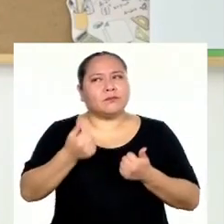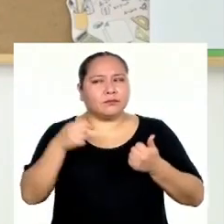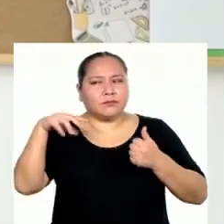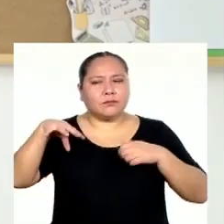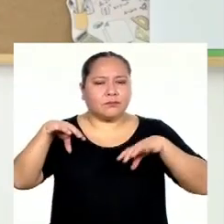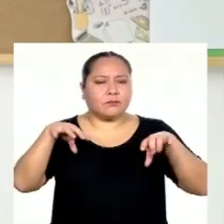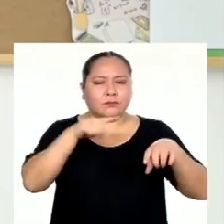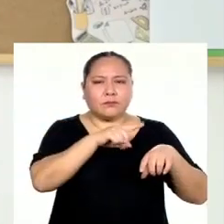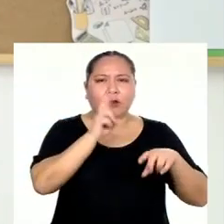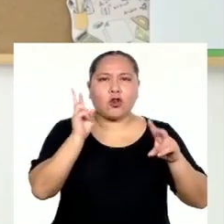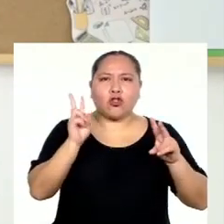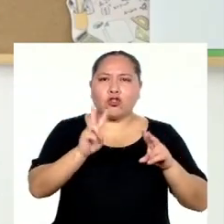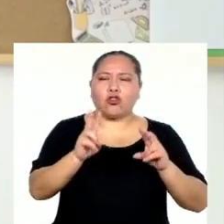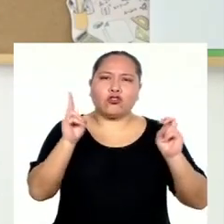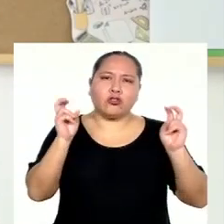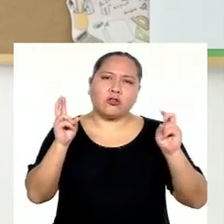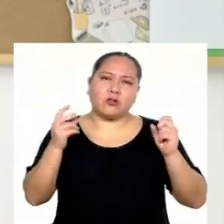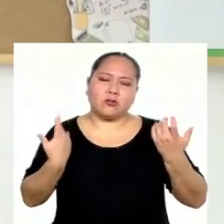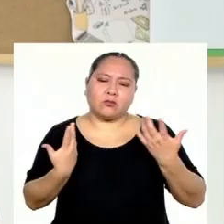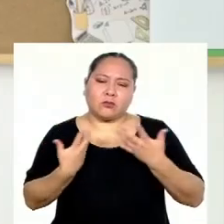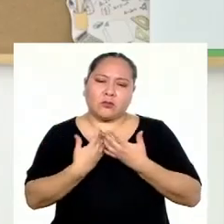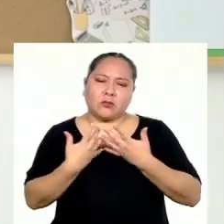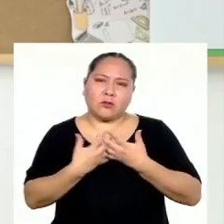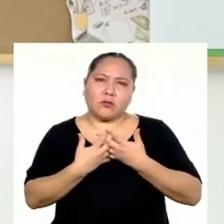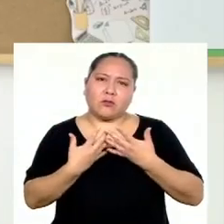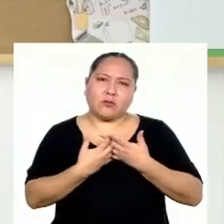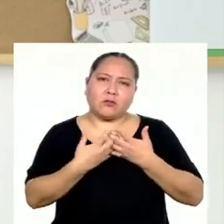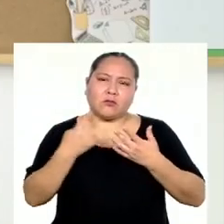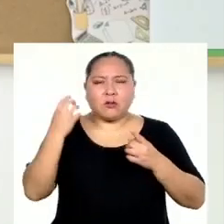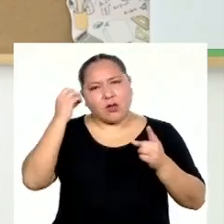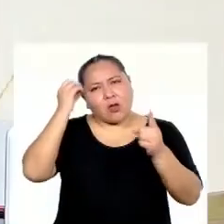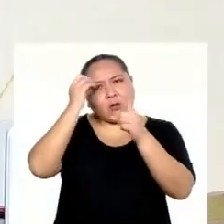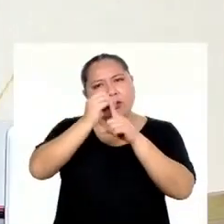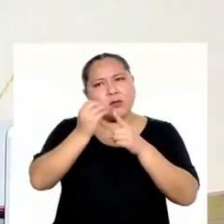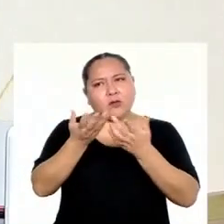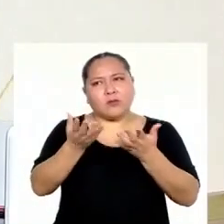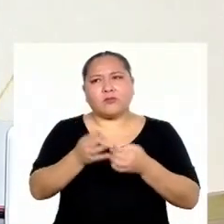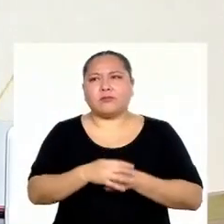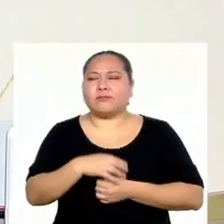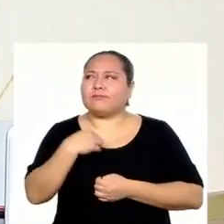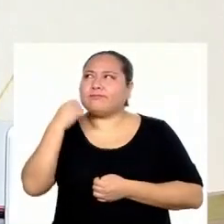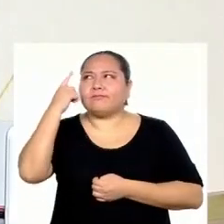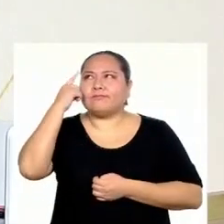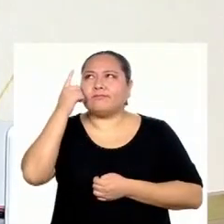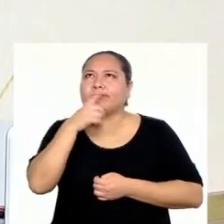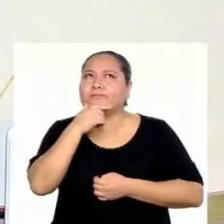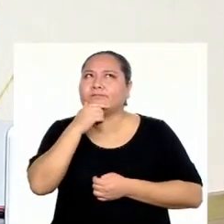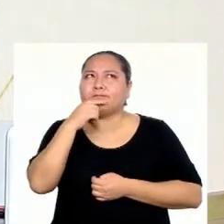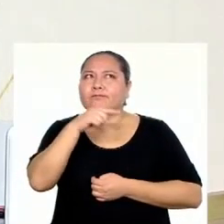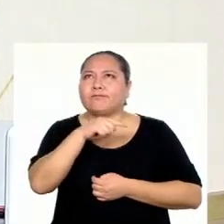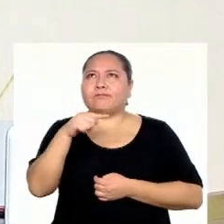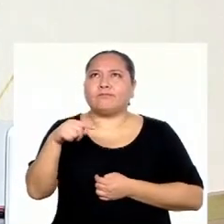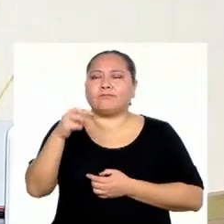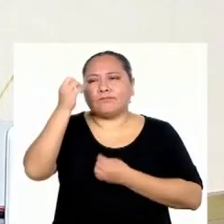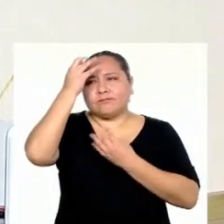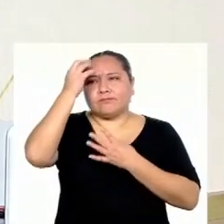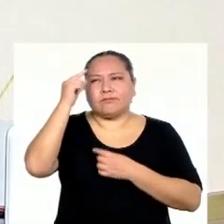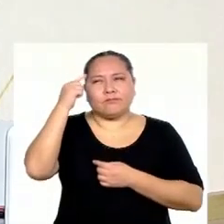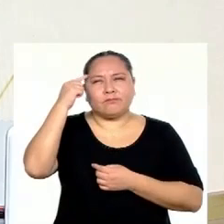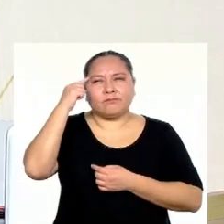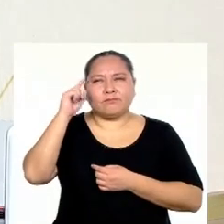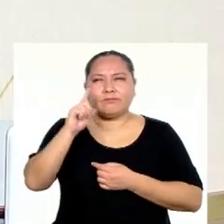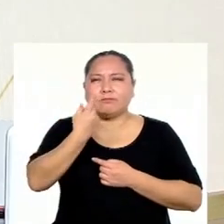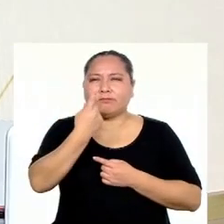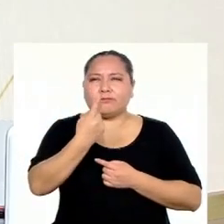dos opciones se ajusta mejor al propósito que hemos planteado? Si consideramos toda esa información, creo que la primera